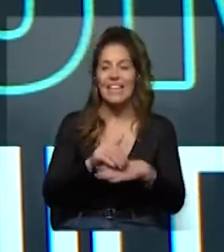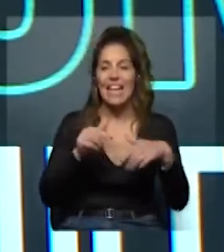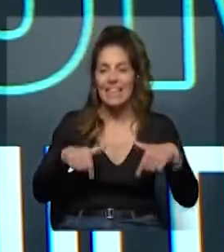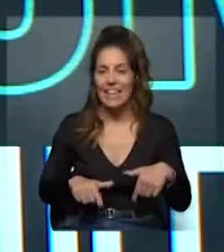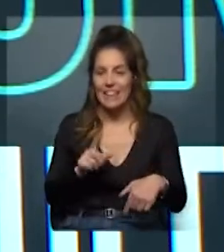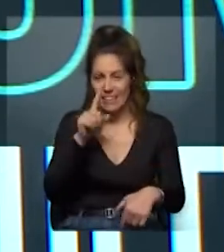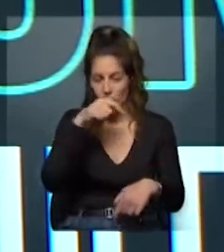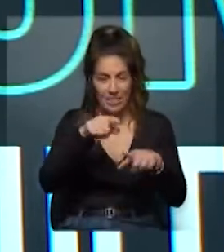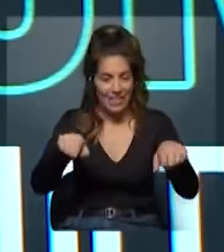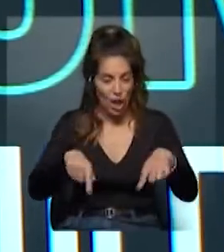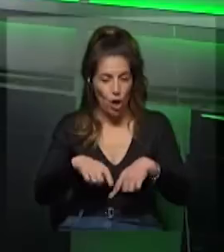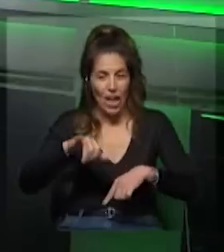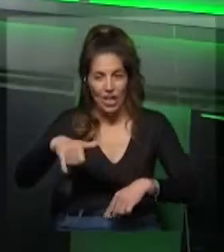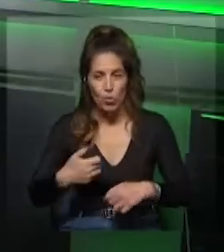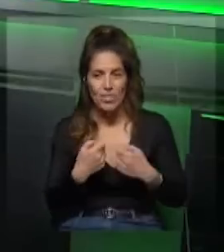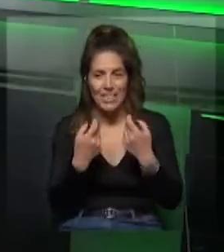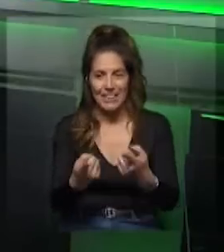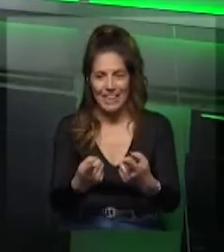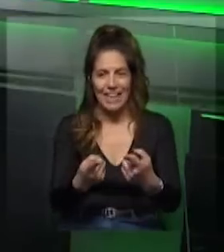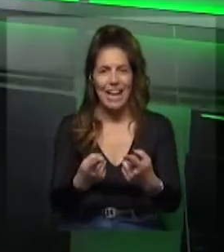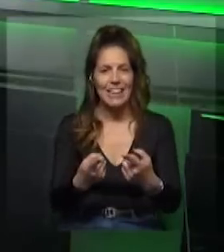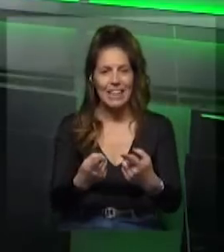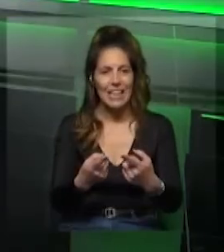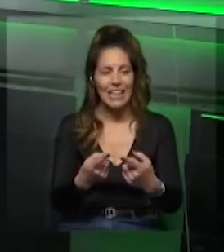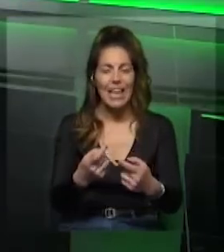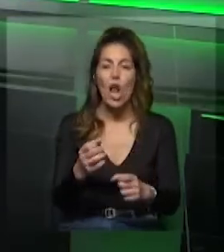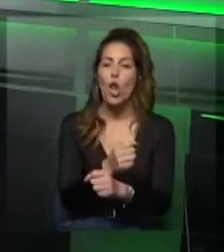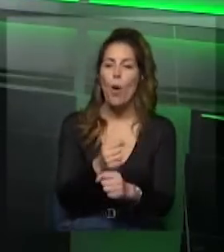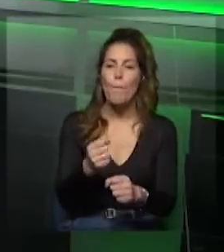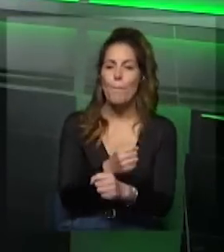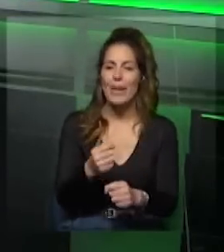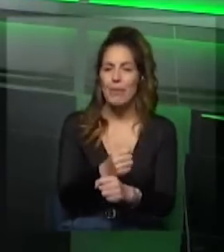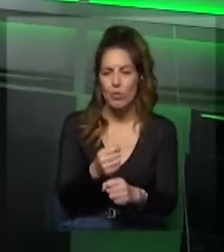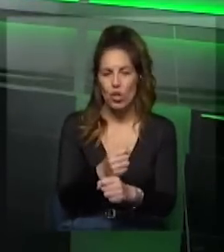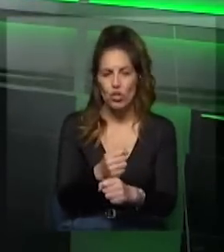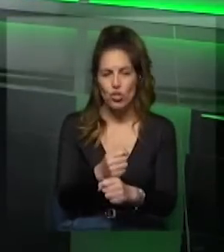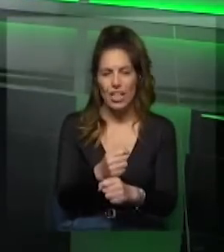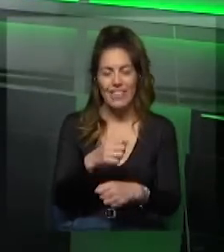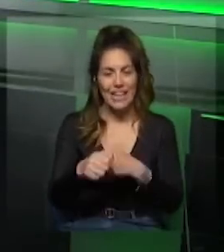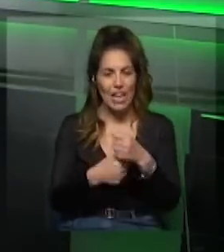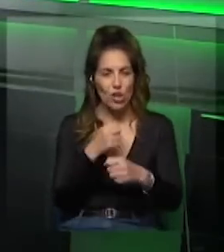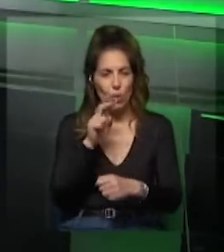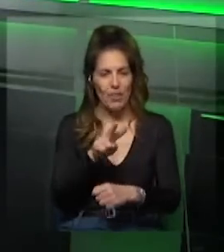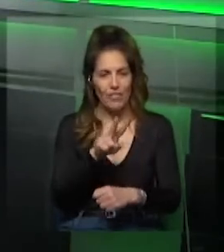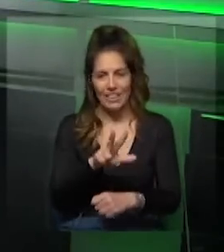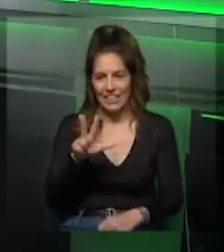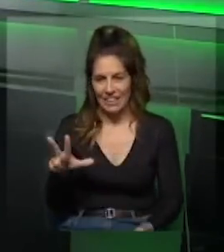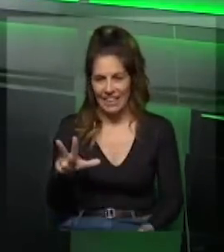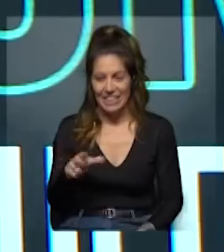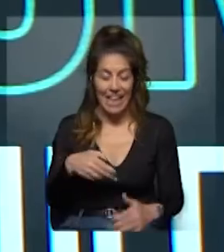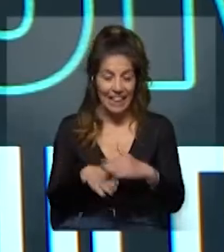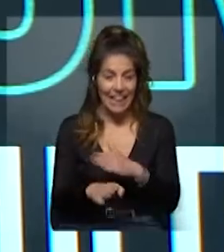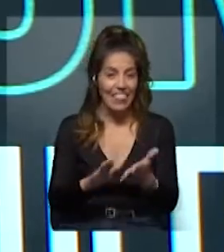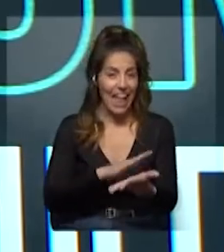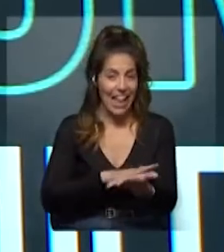Montevideo en el salón Azul Se entregan es la ceremonia de entrega de los Bartolomé hidalgos de la edición 2023 y que la entrada es libre